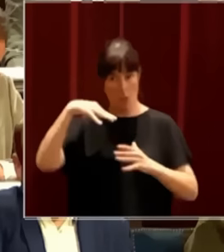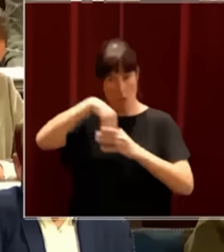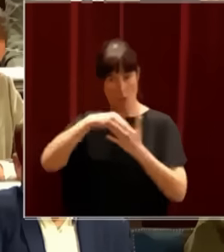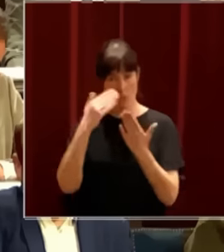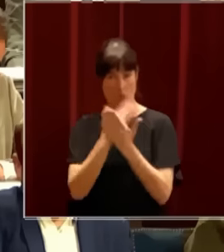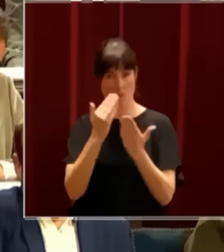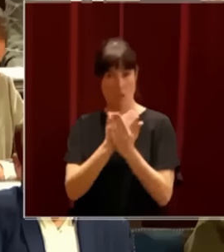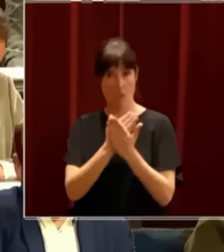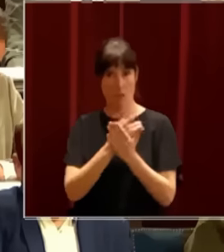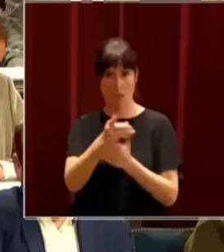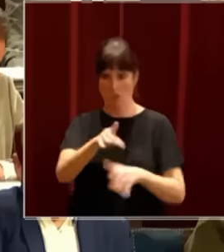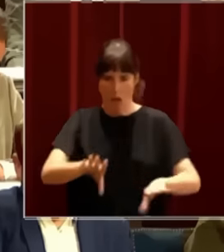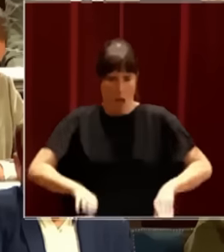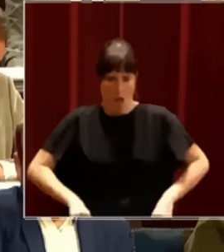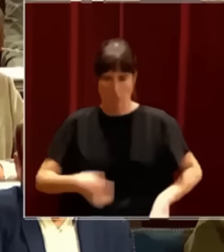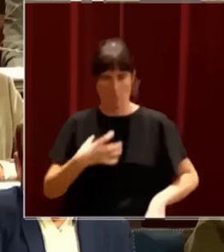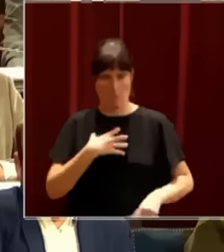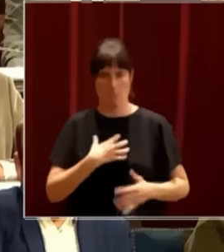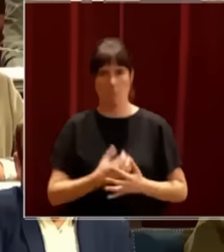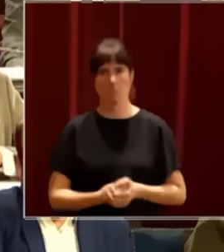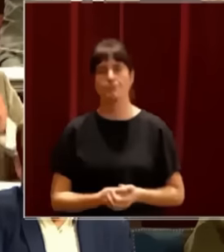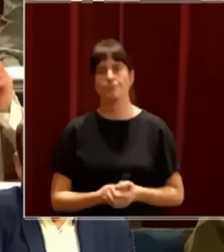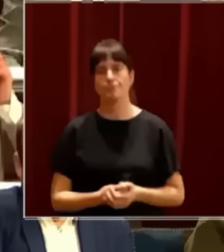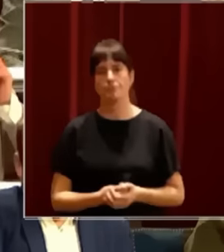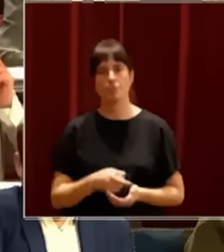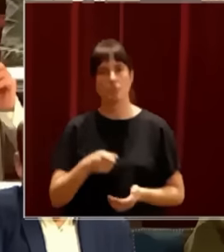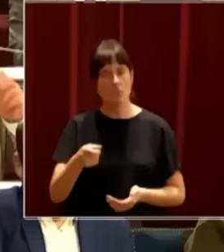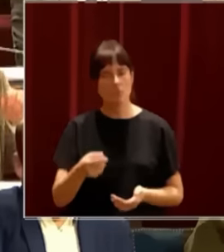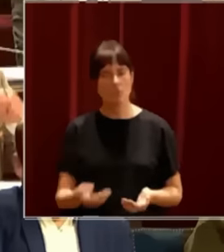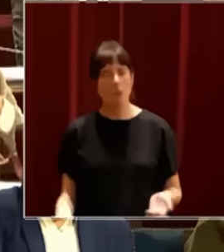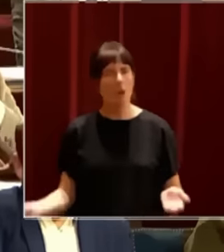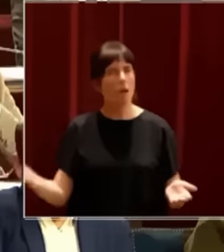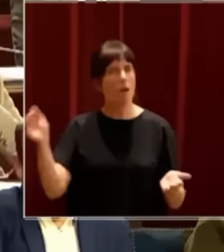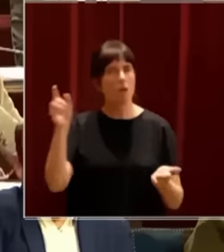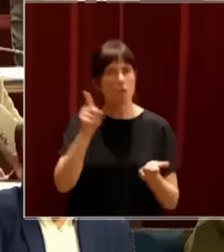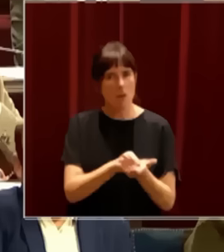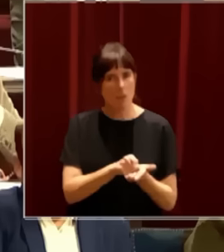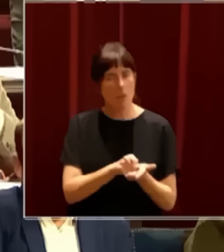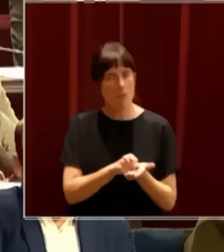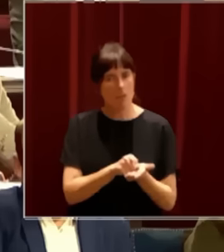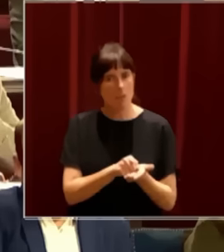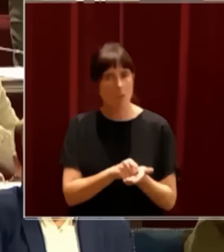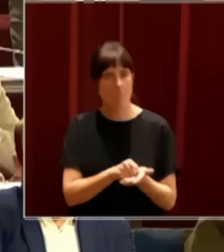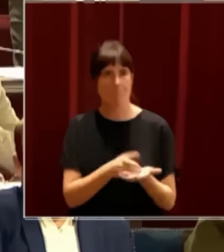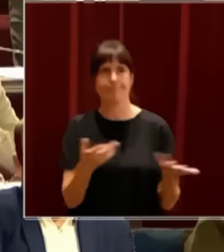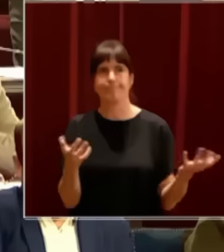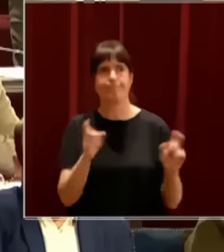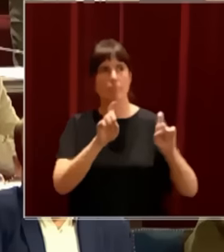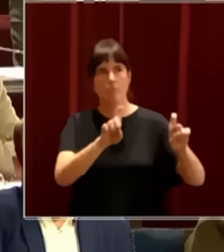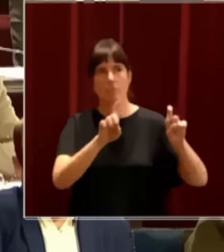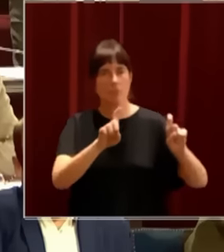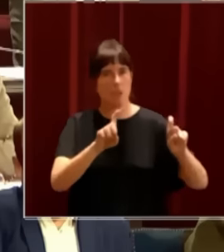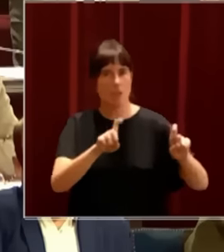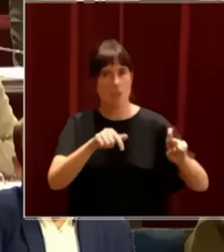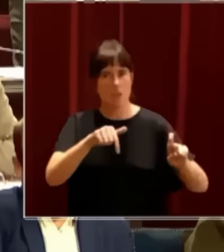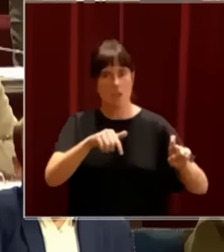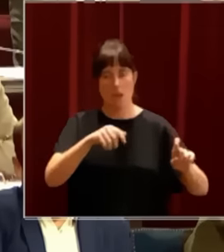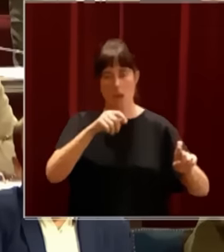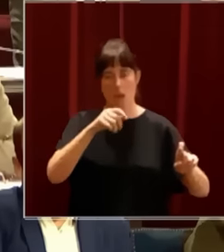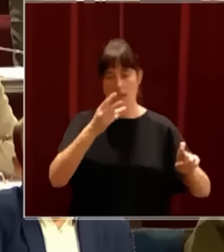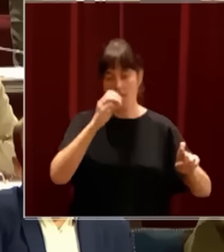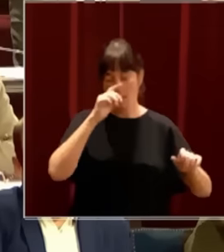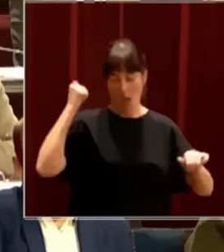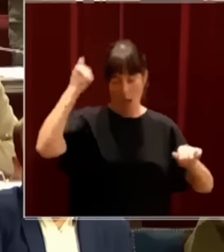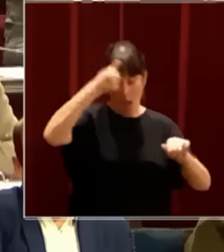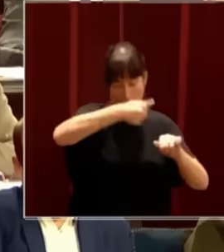Y es una demostración más de la degradación y decadencia de la educación en estos últimos